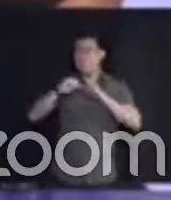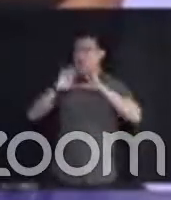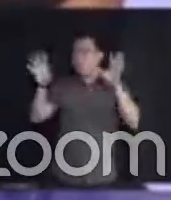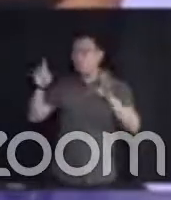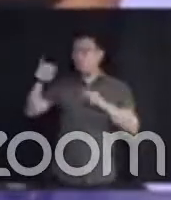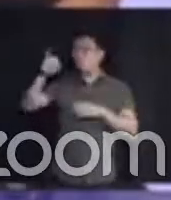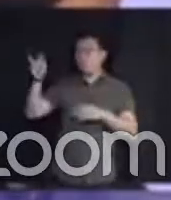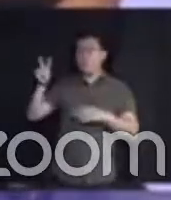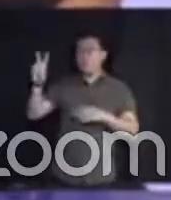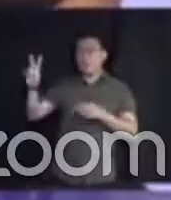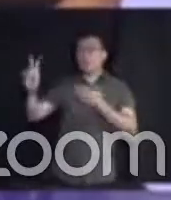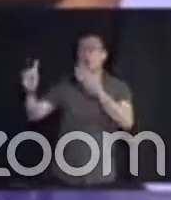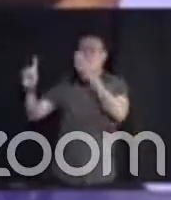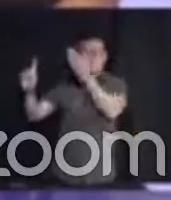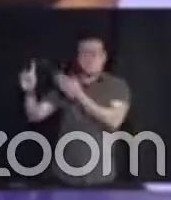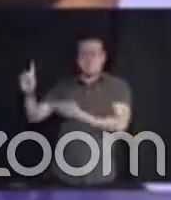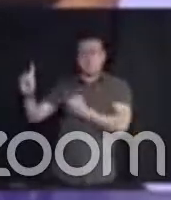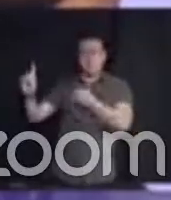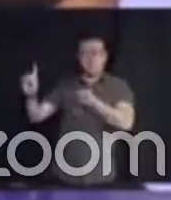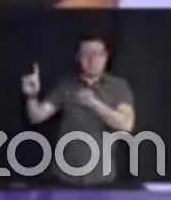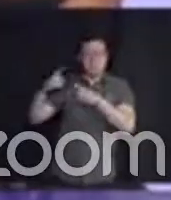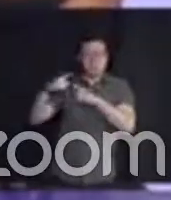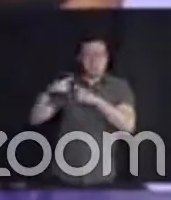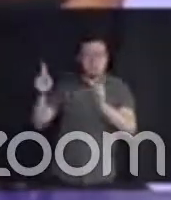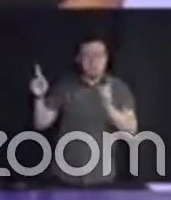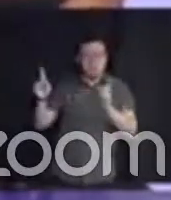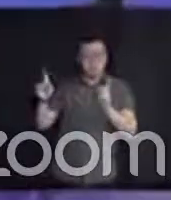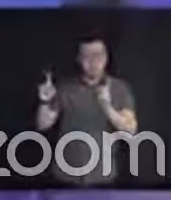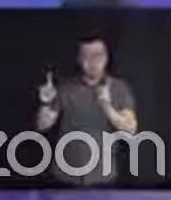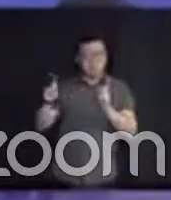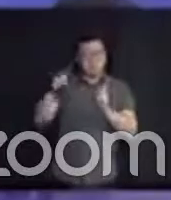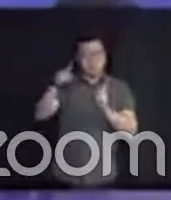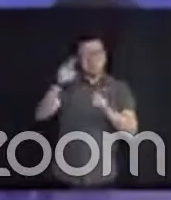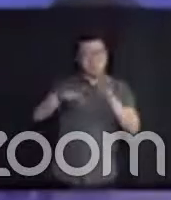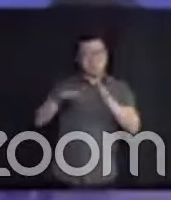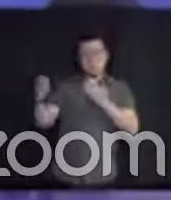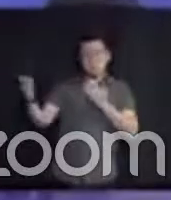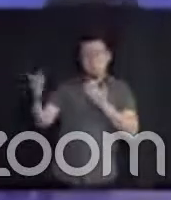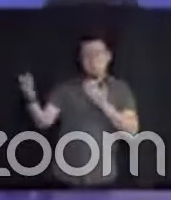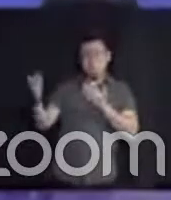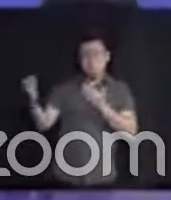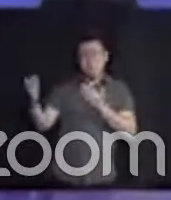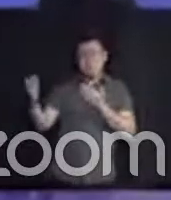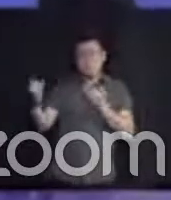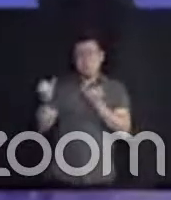fue mi padre y quién soy yo, y nunca me va a ofender que me comparen.